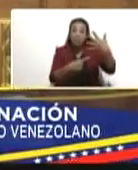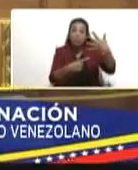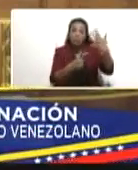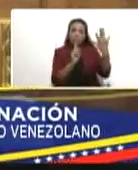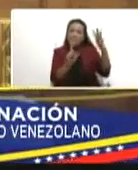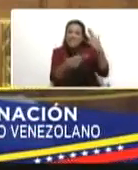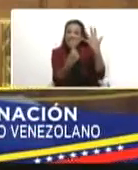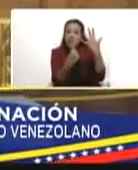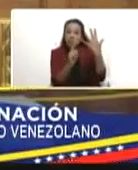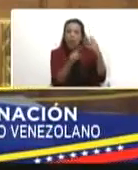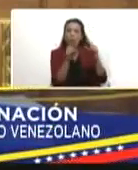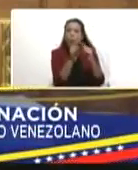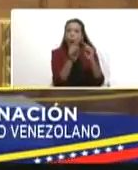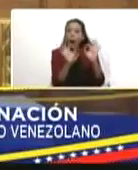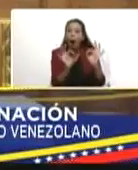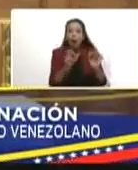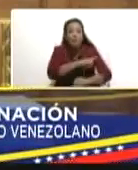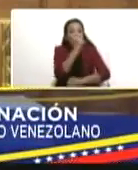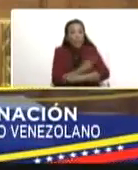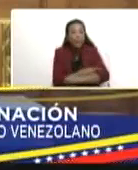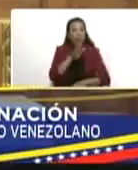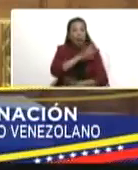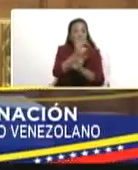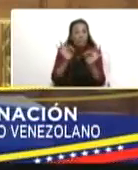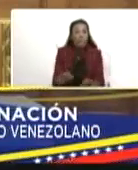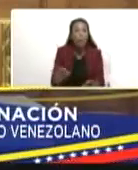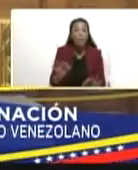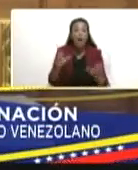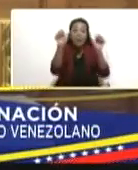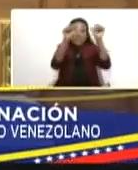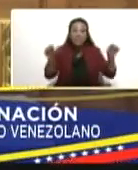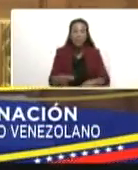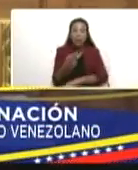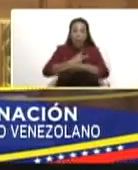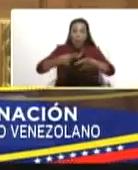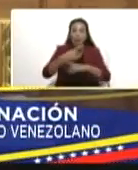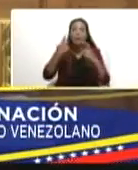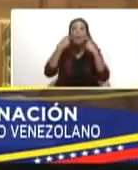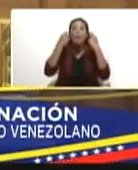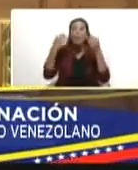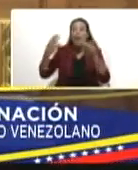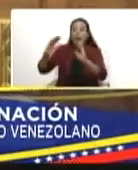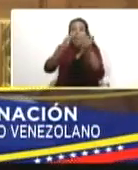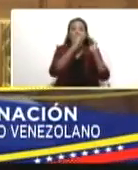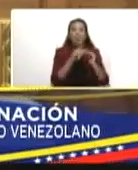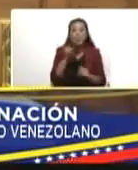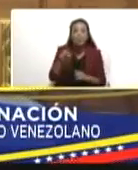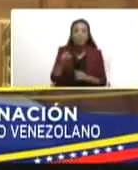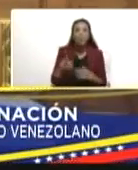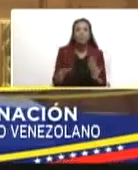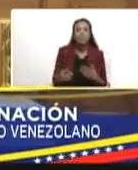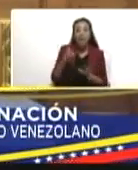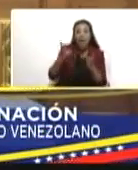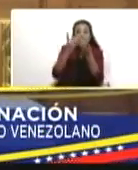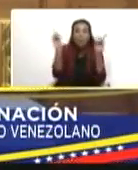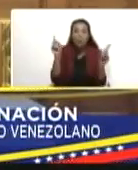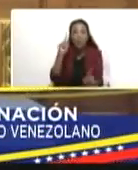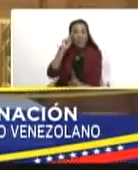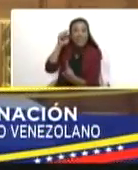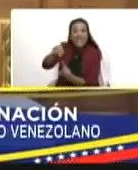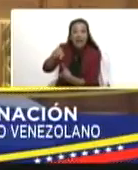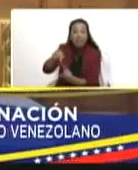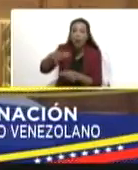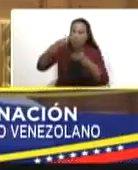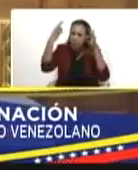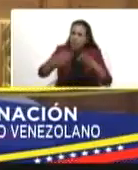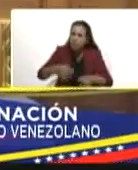sexta meta que fue el fortalecimiento del sistema de gobierno popular la democracia directa debe ser